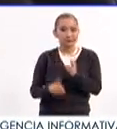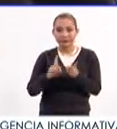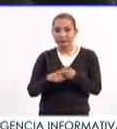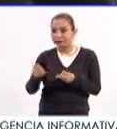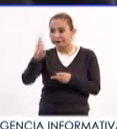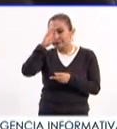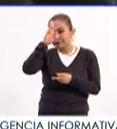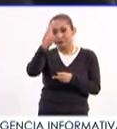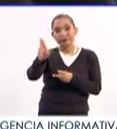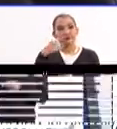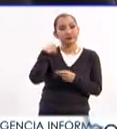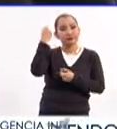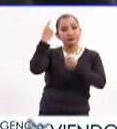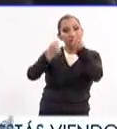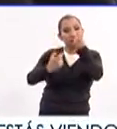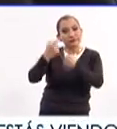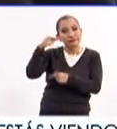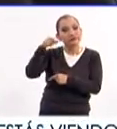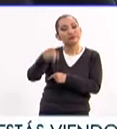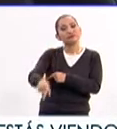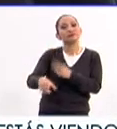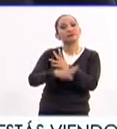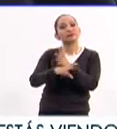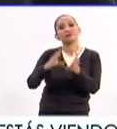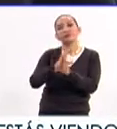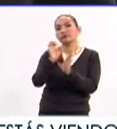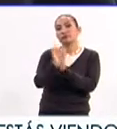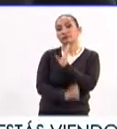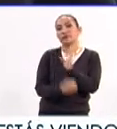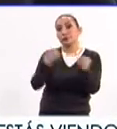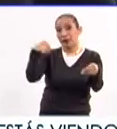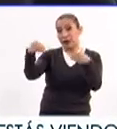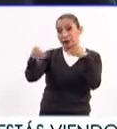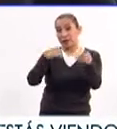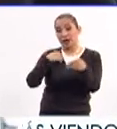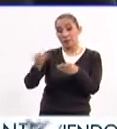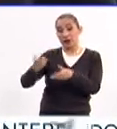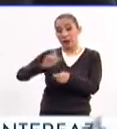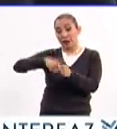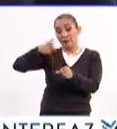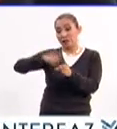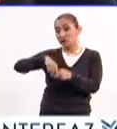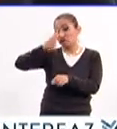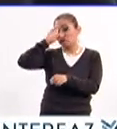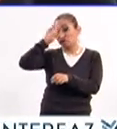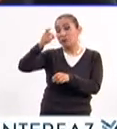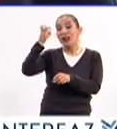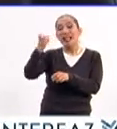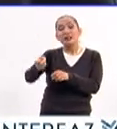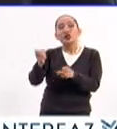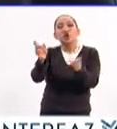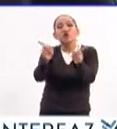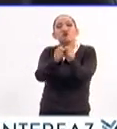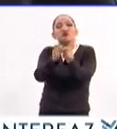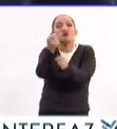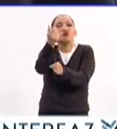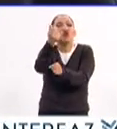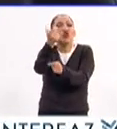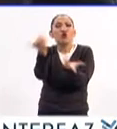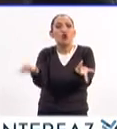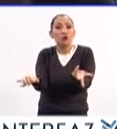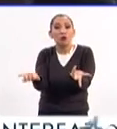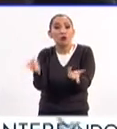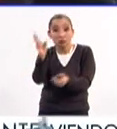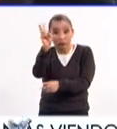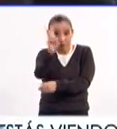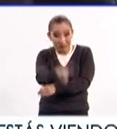La prohibición de cierto tipo de elementos como los plásticos para los refrescos. Pero eso son pequeñas cosas. En